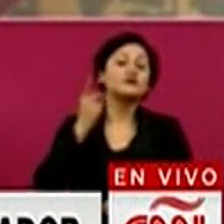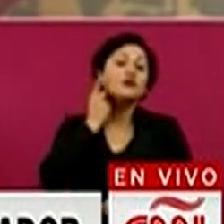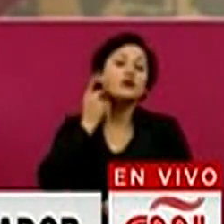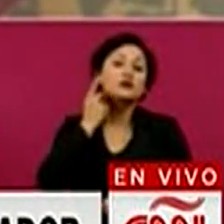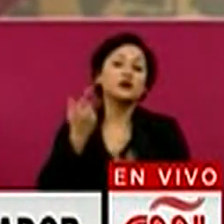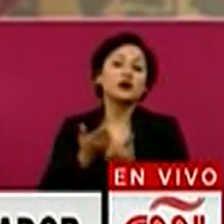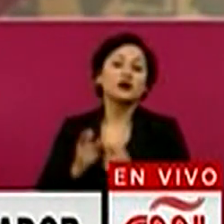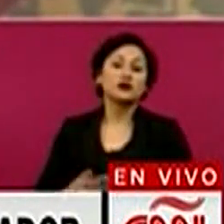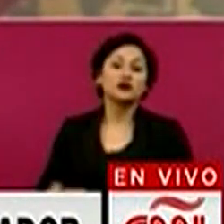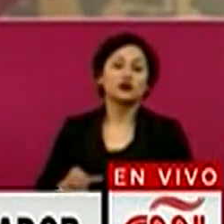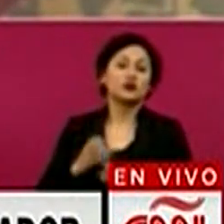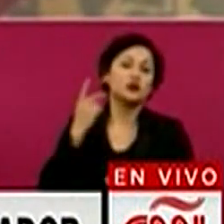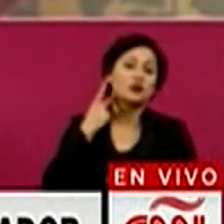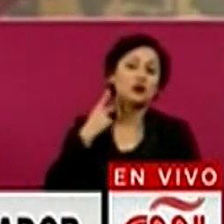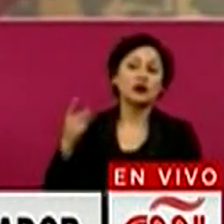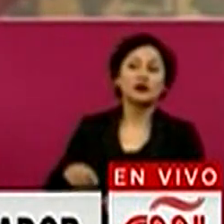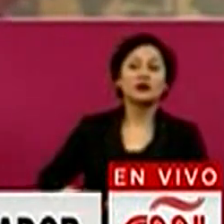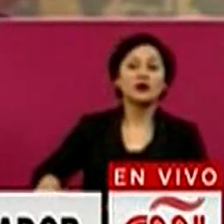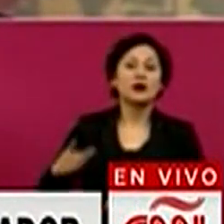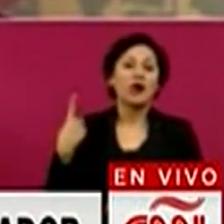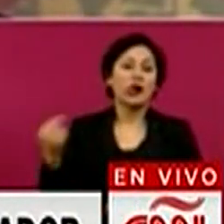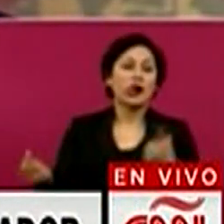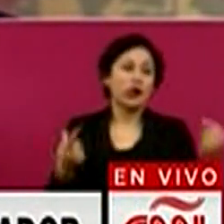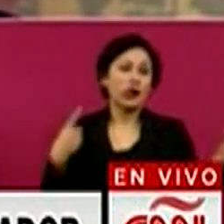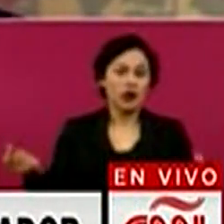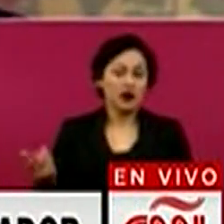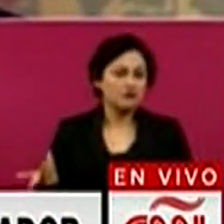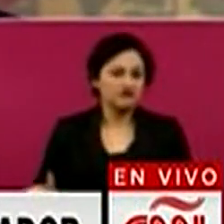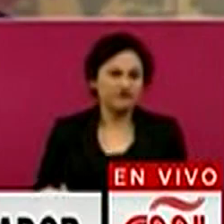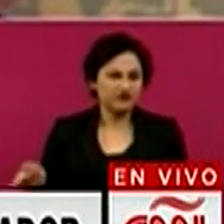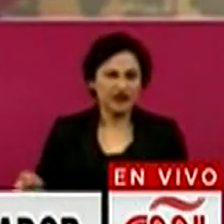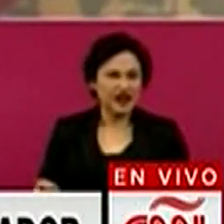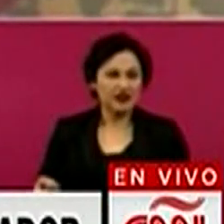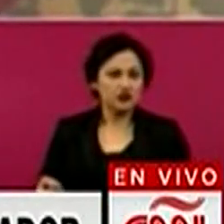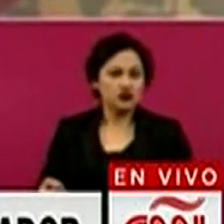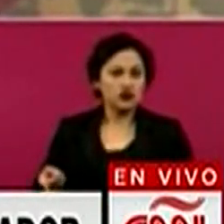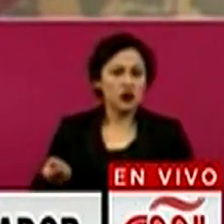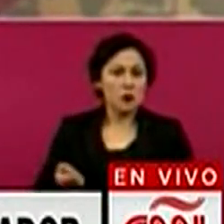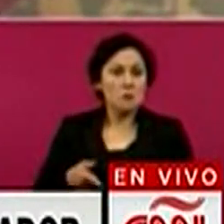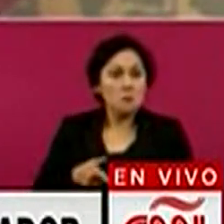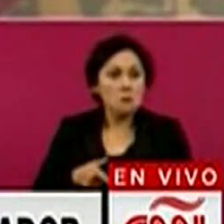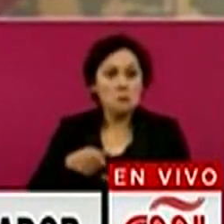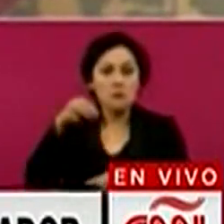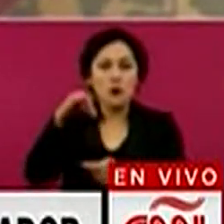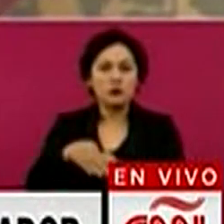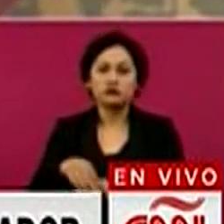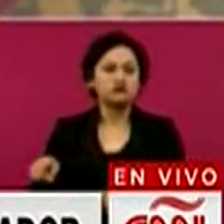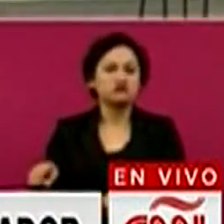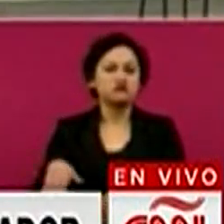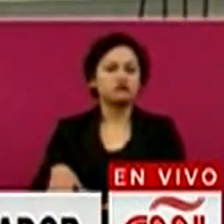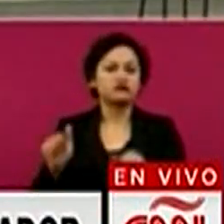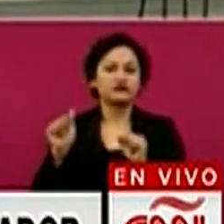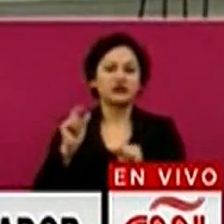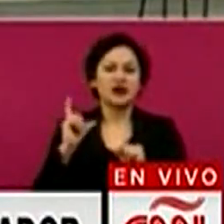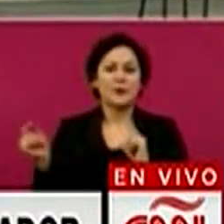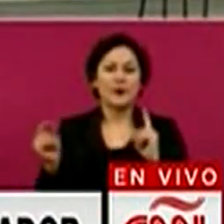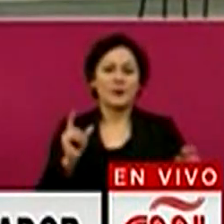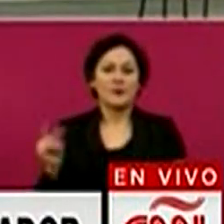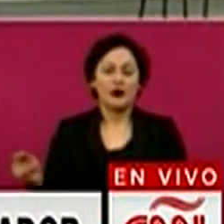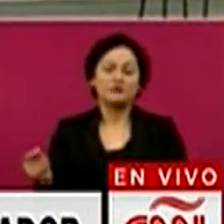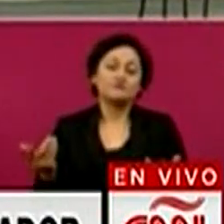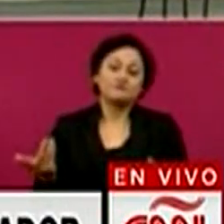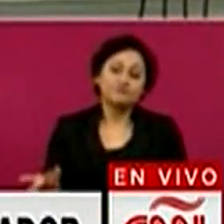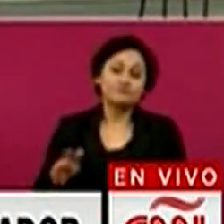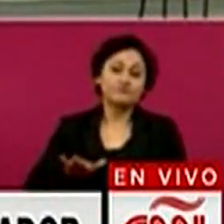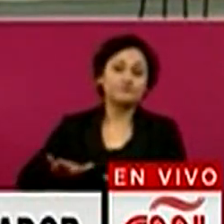Electoral, recortes a su presupuesto y compactar su estructura administrativa. Y ajustes adicionales que acusan